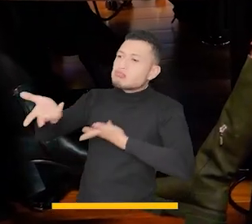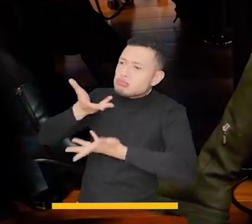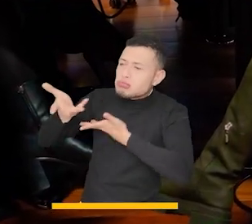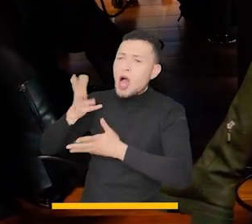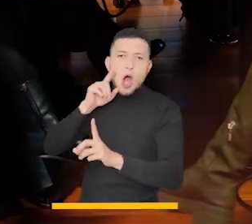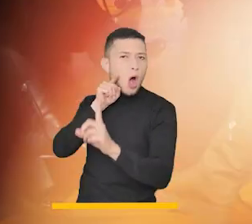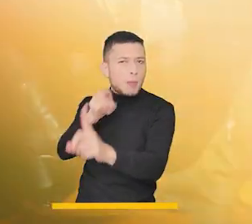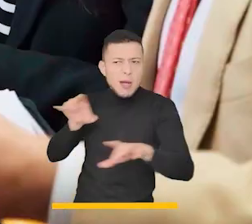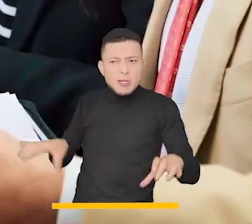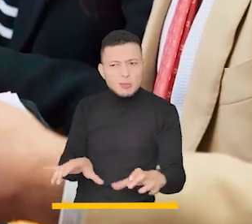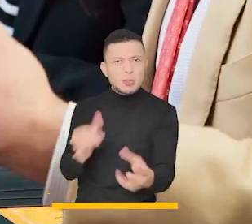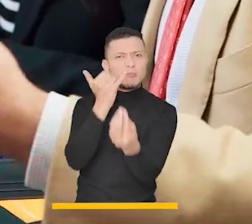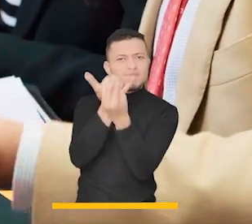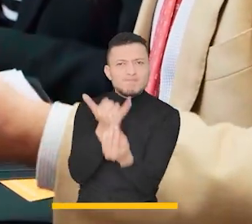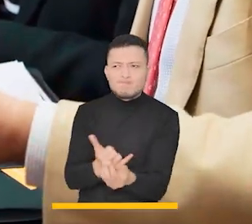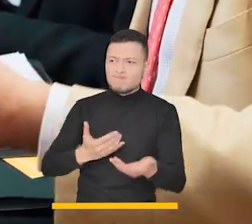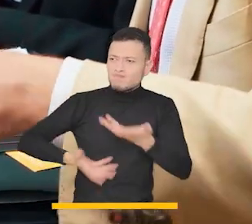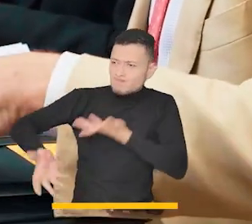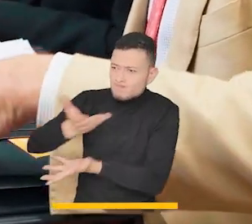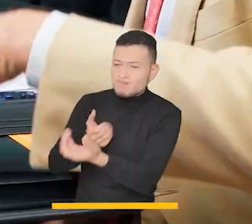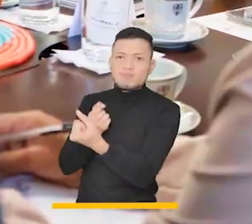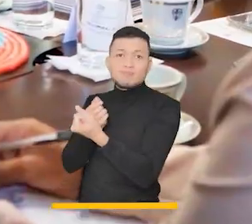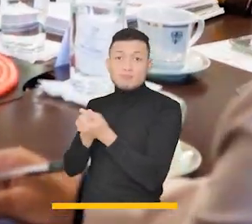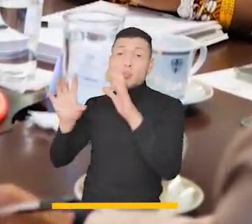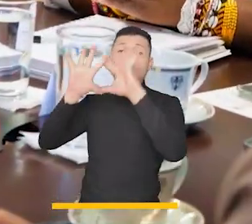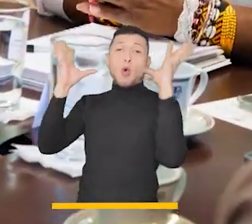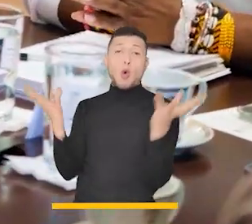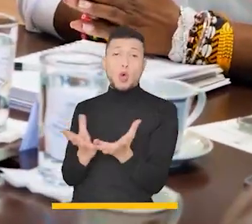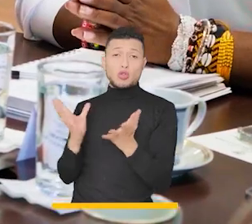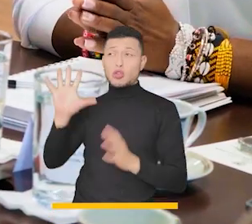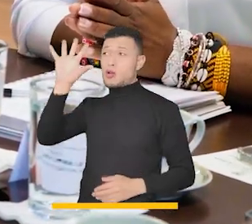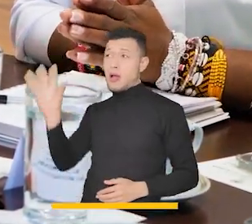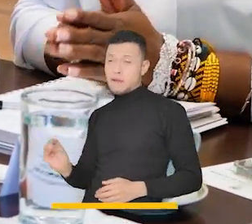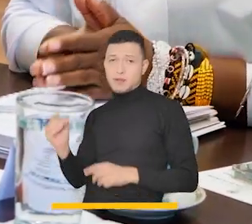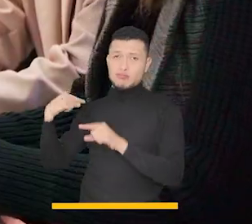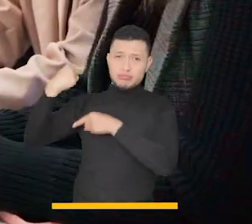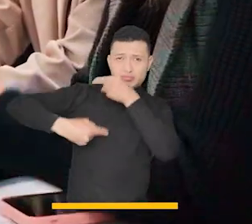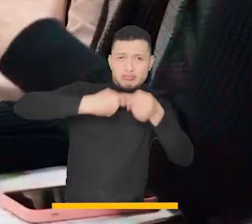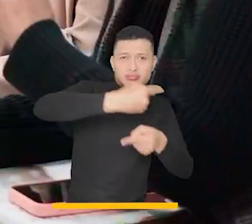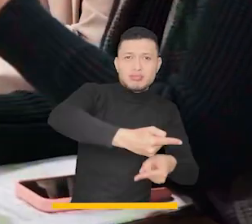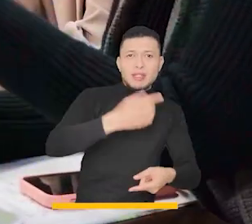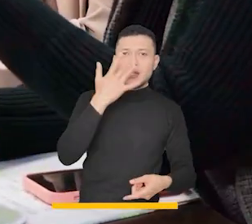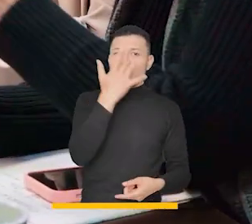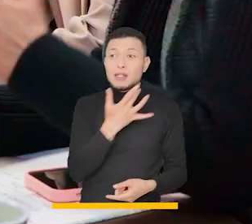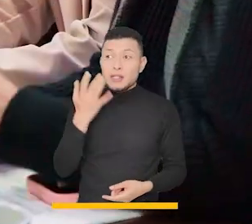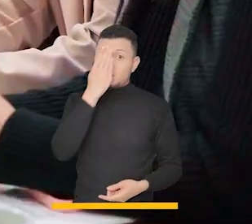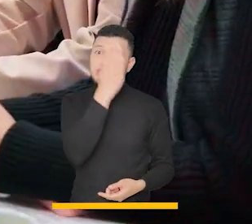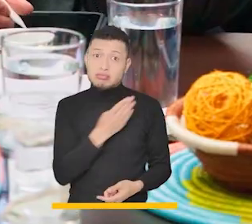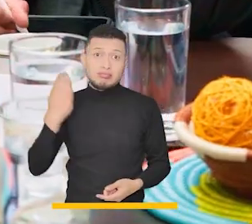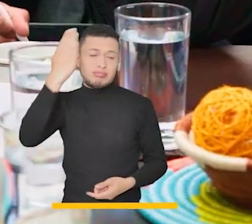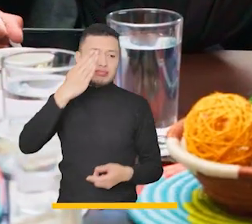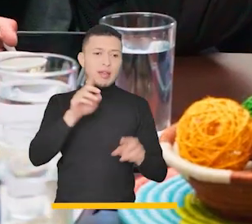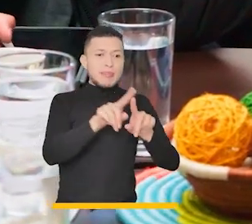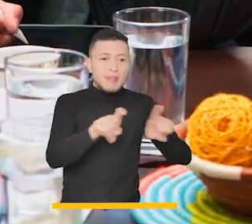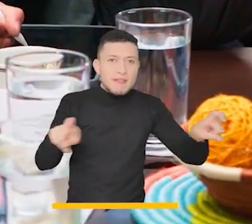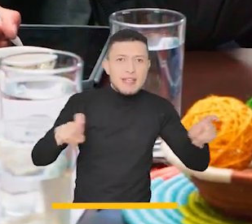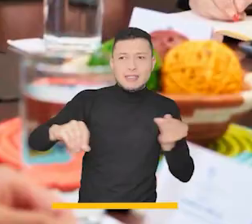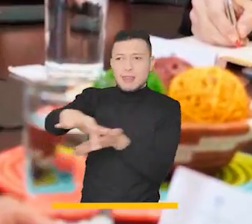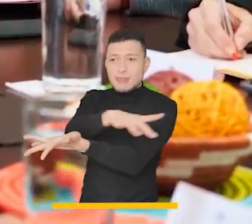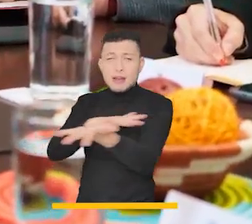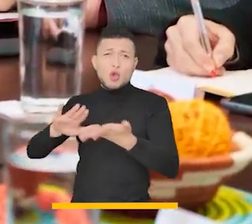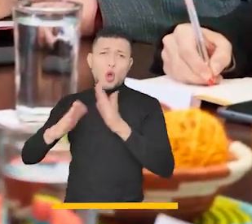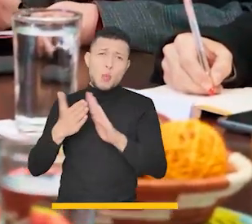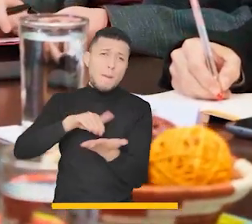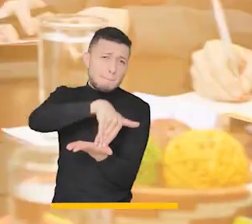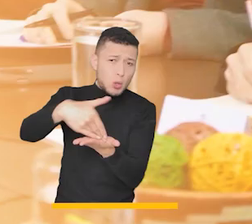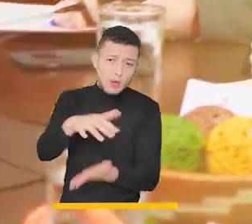para fortalecer acciones concretas de cooperación alrededor de las mujeres afrodescendientes del mundo, las juventudes diversas, los territorios y